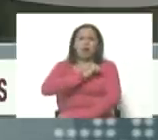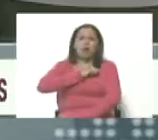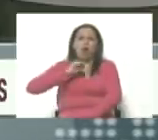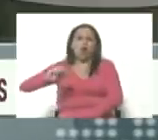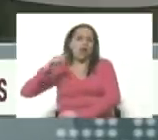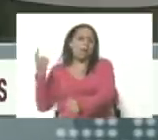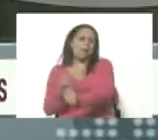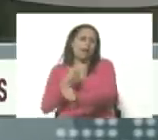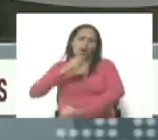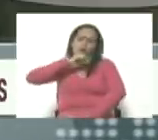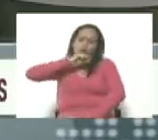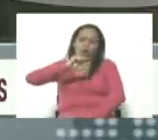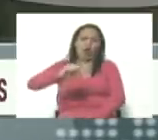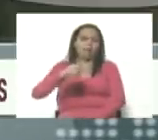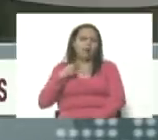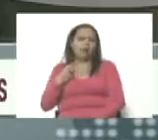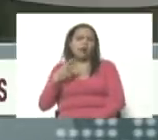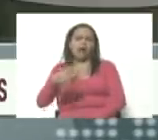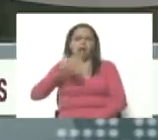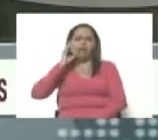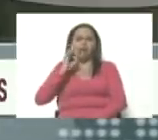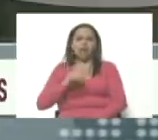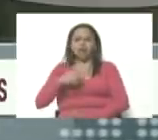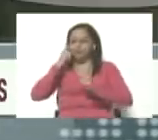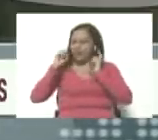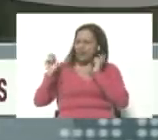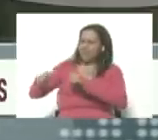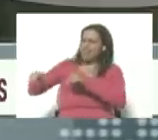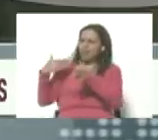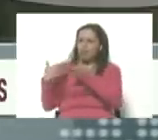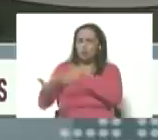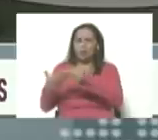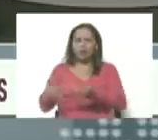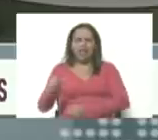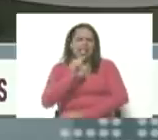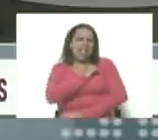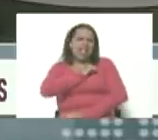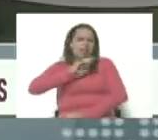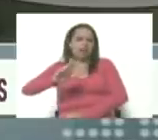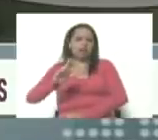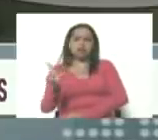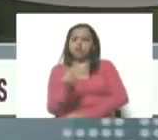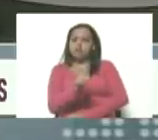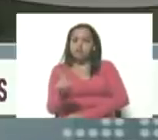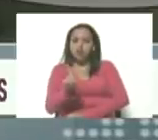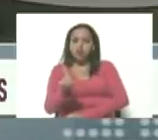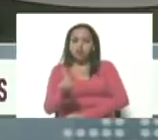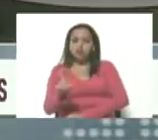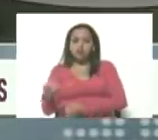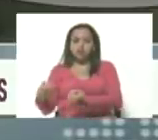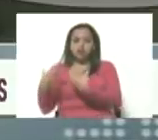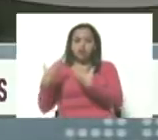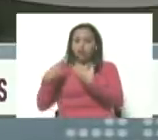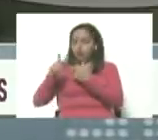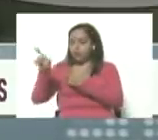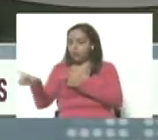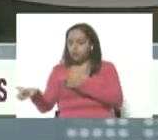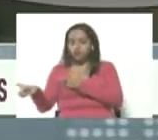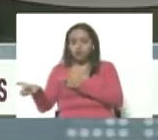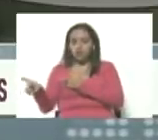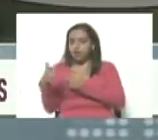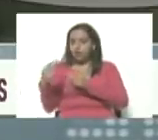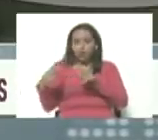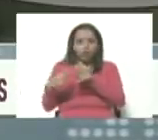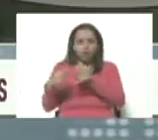mi hermano del alma. Vamos a tomarnos un café, quítate el tapaboca, tu hermano del alma. A uno no lo contaminan los desconocidos ni